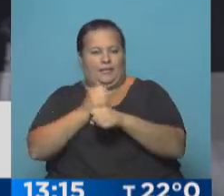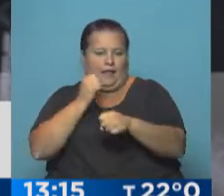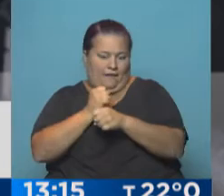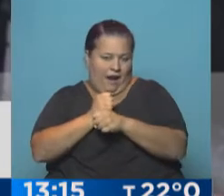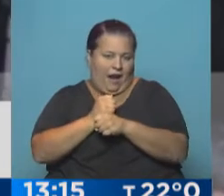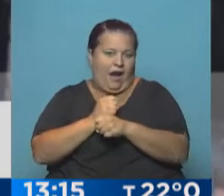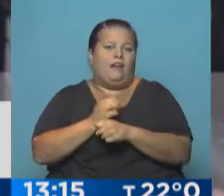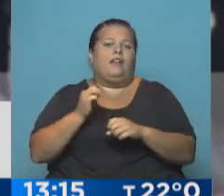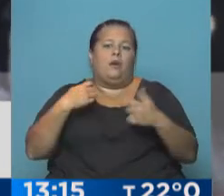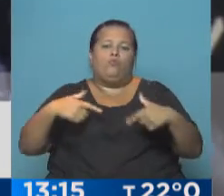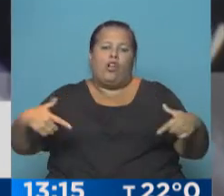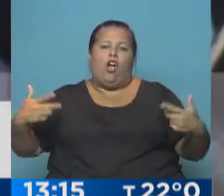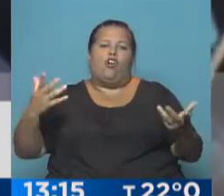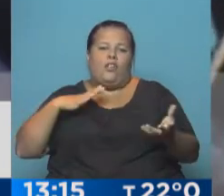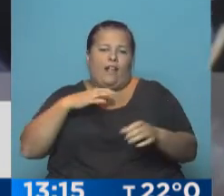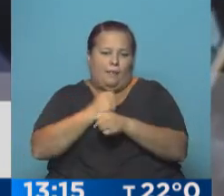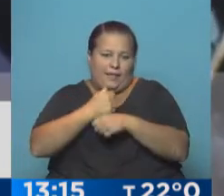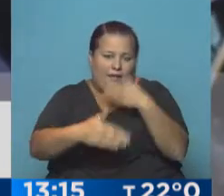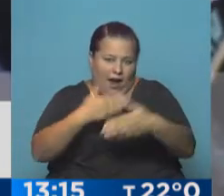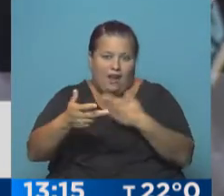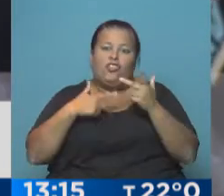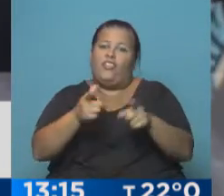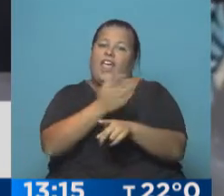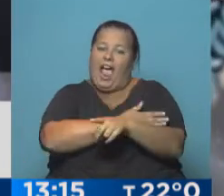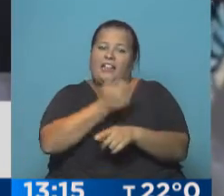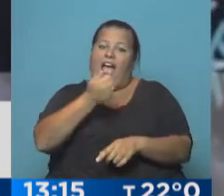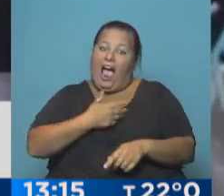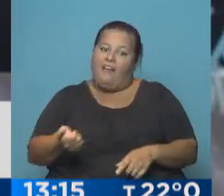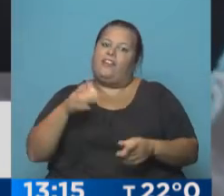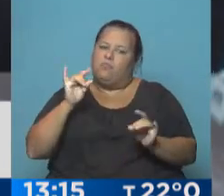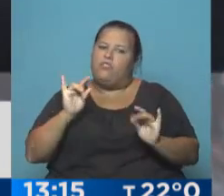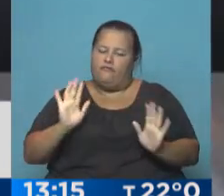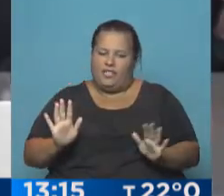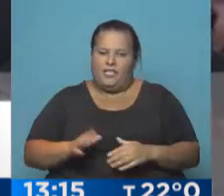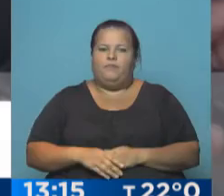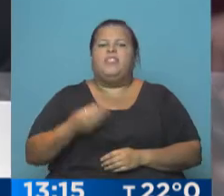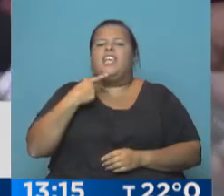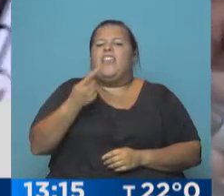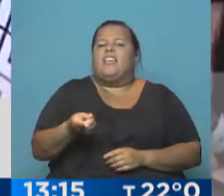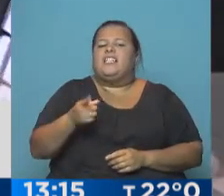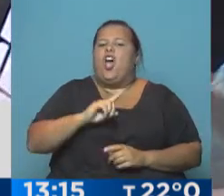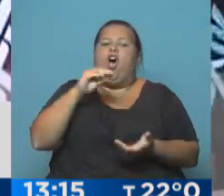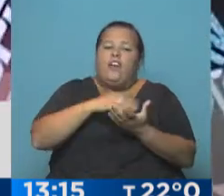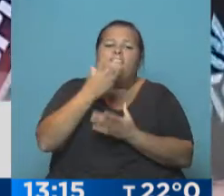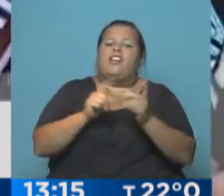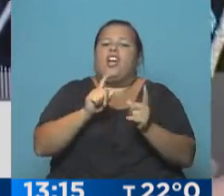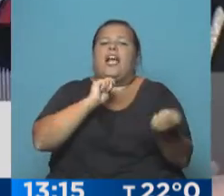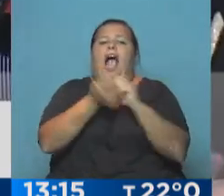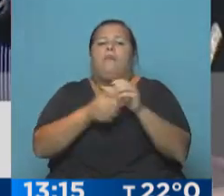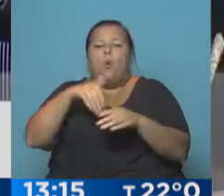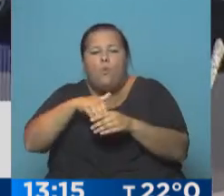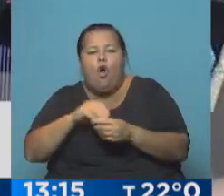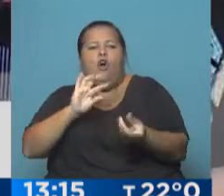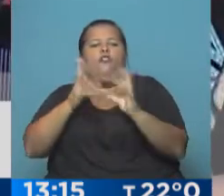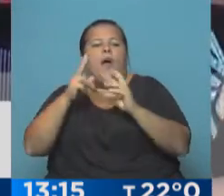creo que hay muchísimas cosas para hacer y, como te decía antes, la situación de AFA es compleja. ¿Quién asegura que no pase lo mismo? ¿Un cambio de votación,